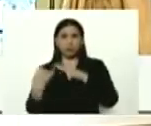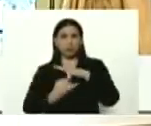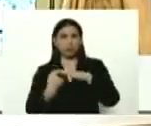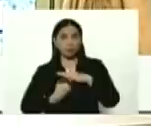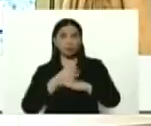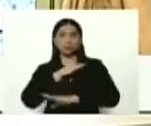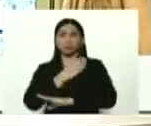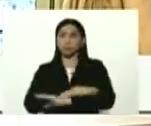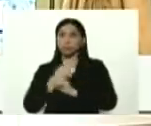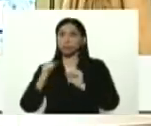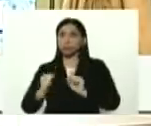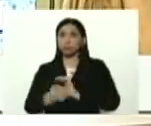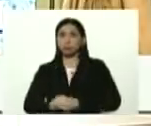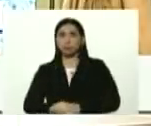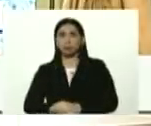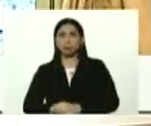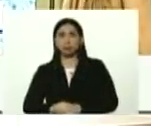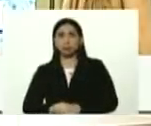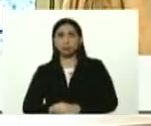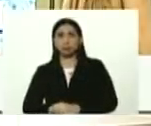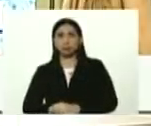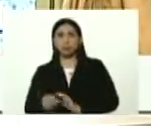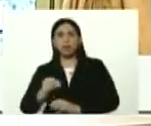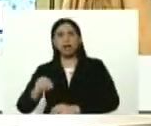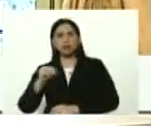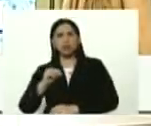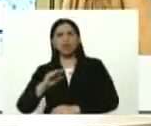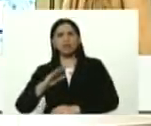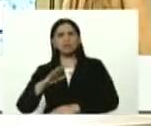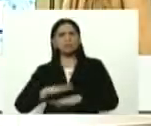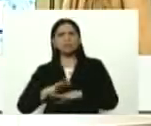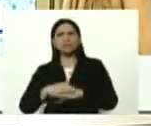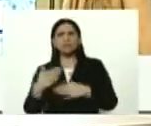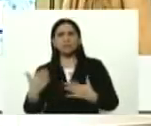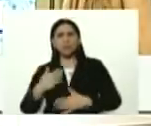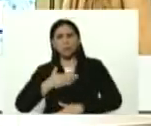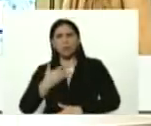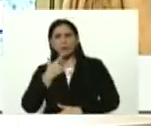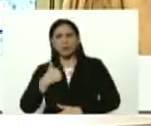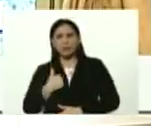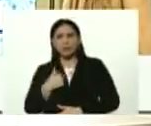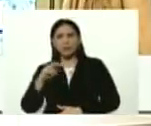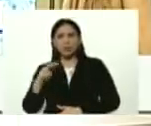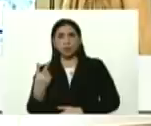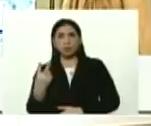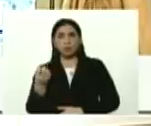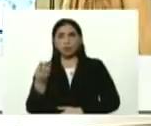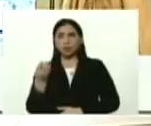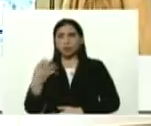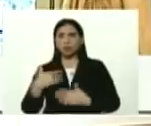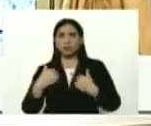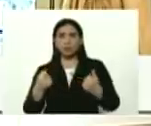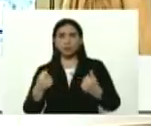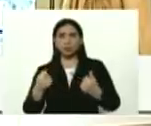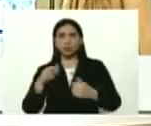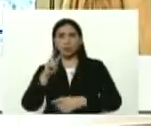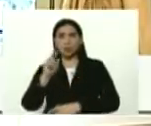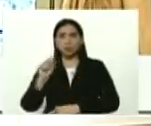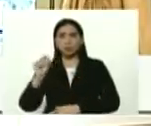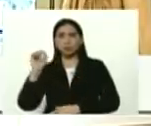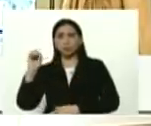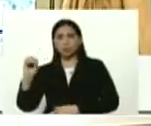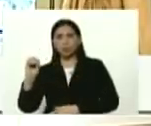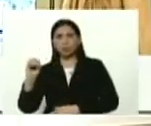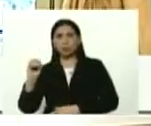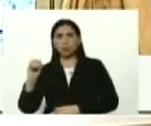duro, meterle duro. Marjorie, ¿qué nos puedes decir del segundo Congreso de salud 2.0, de